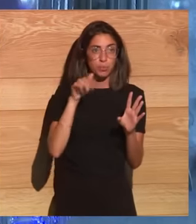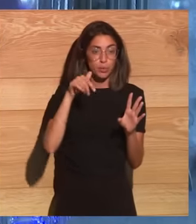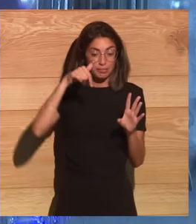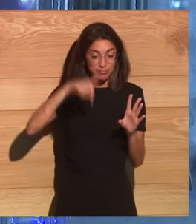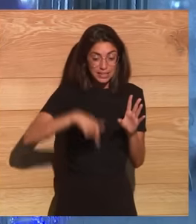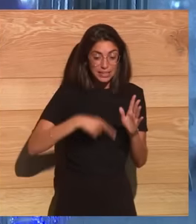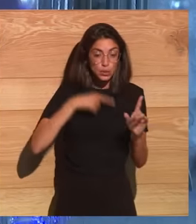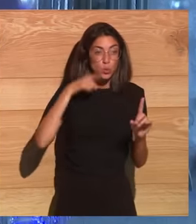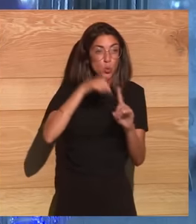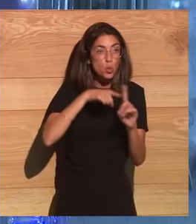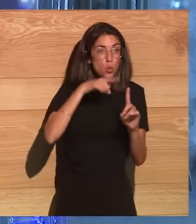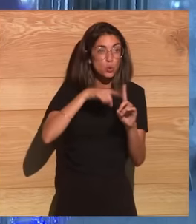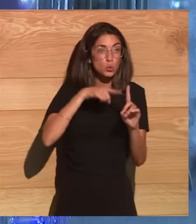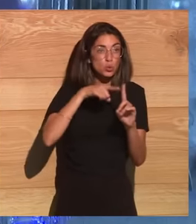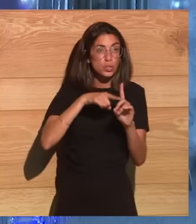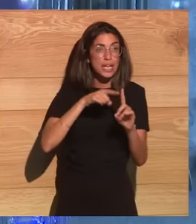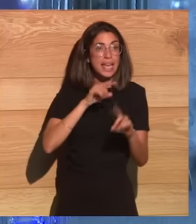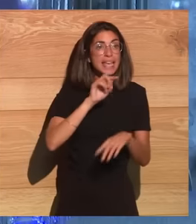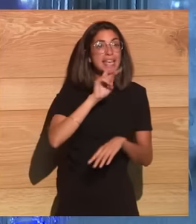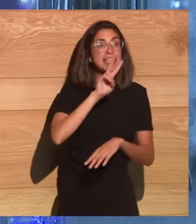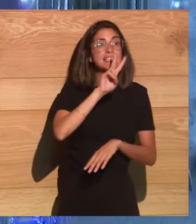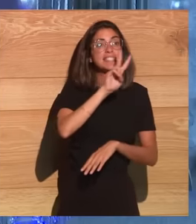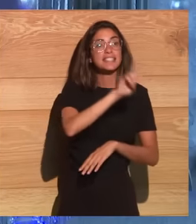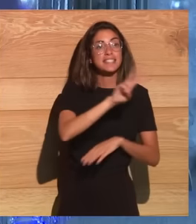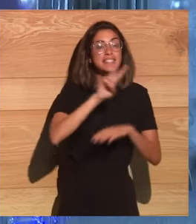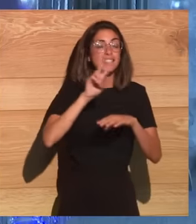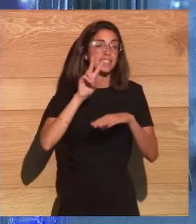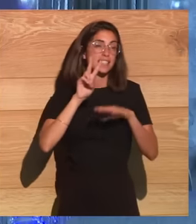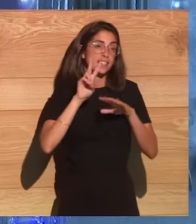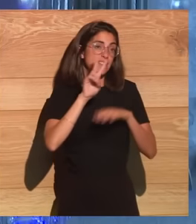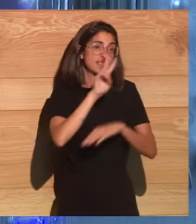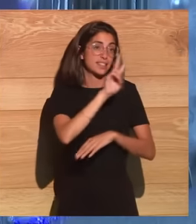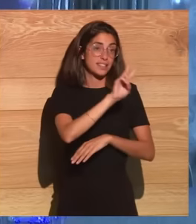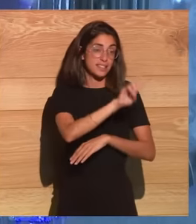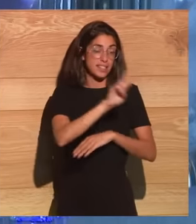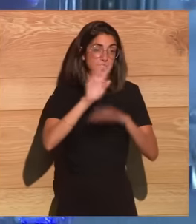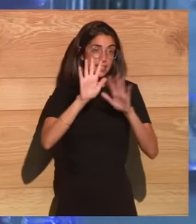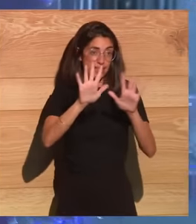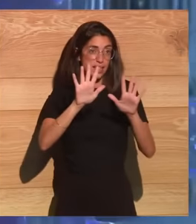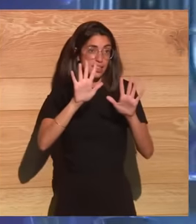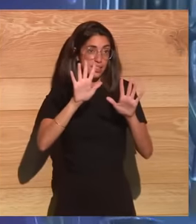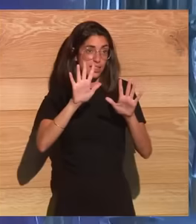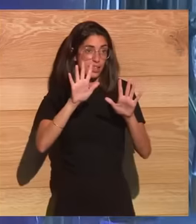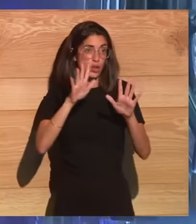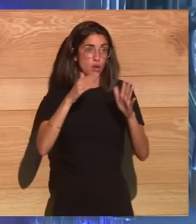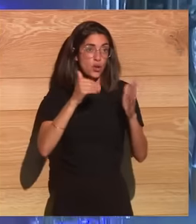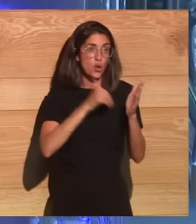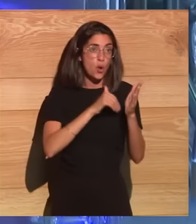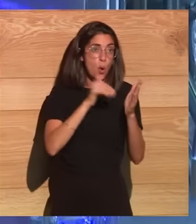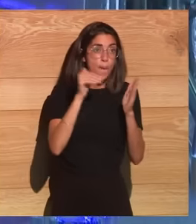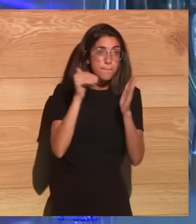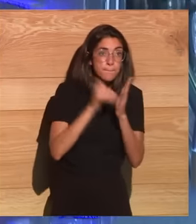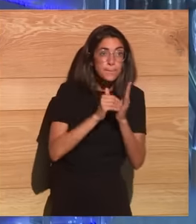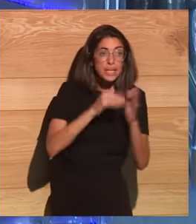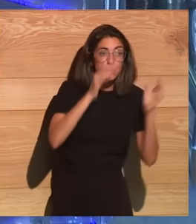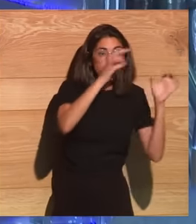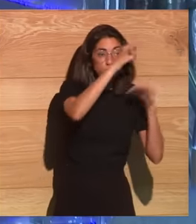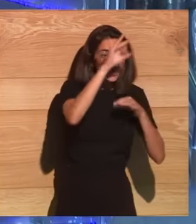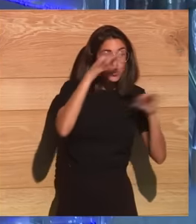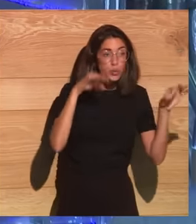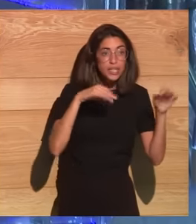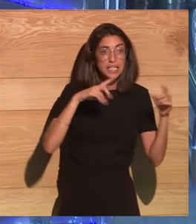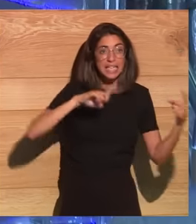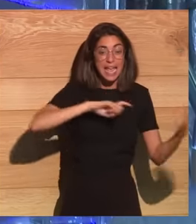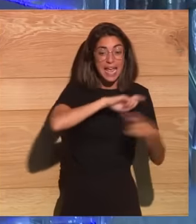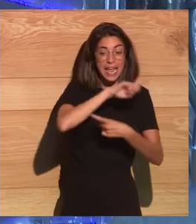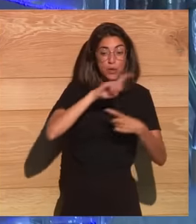de 75.000 kilos de purpurina al año. ¿En dónde? En el mundo, en el planeta 75.